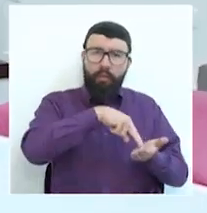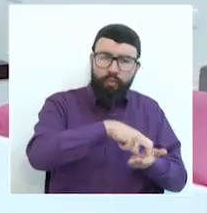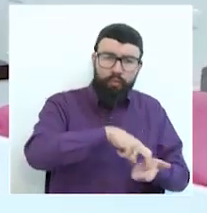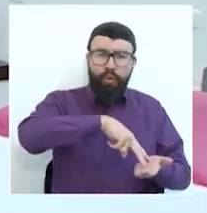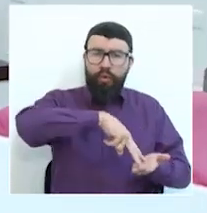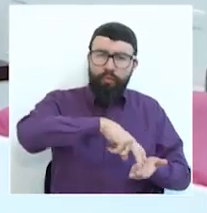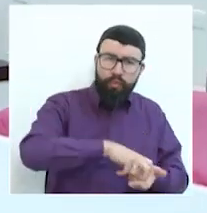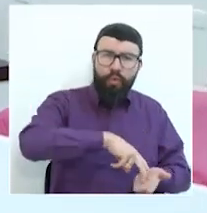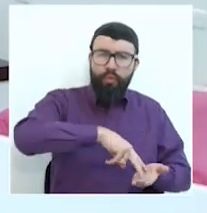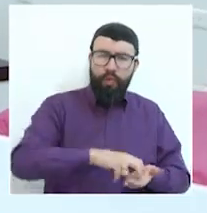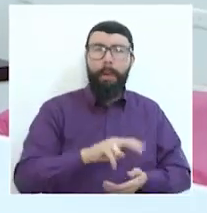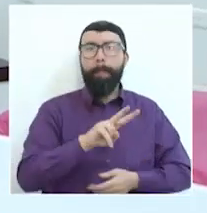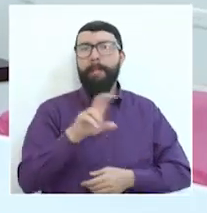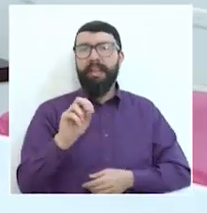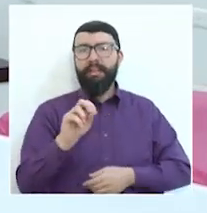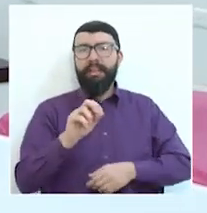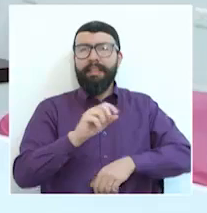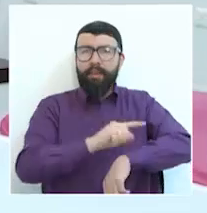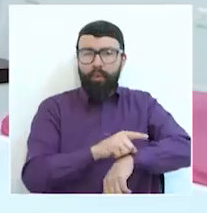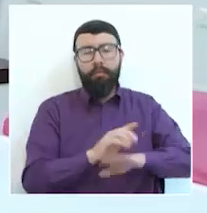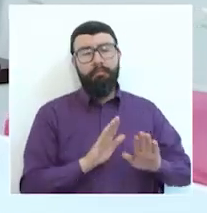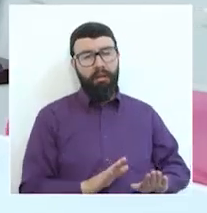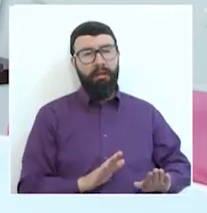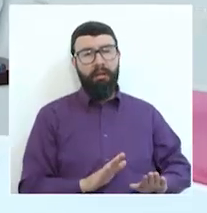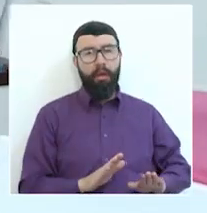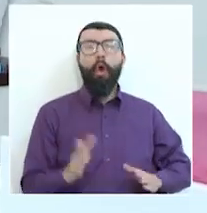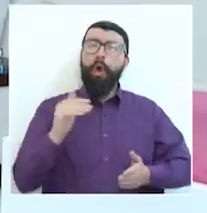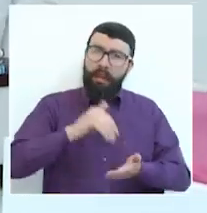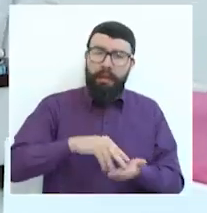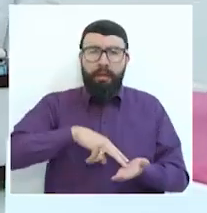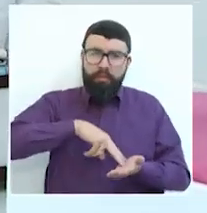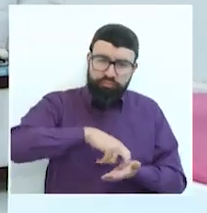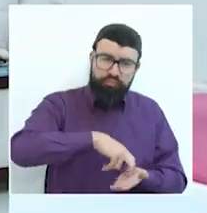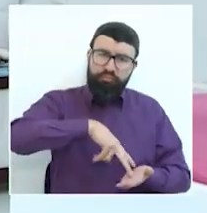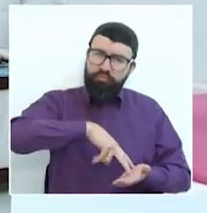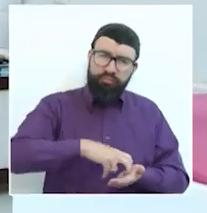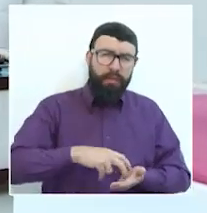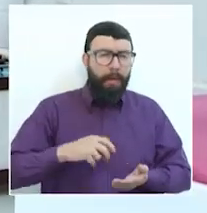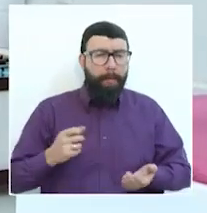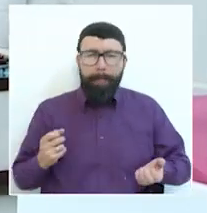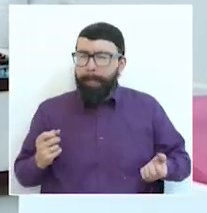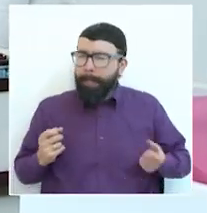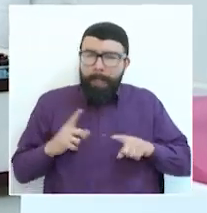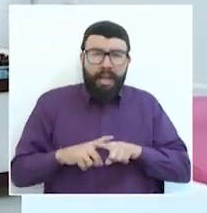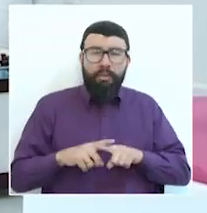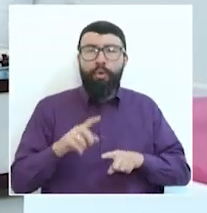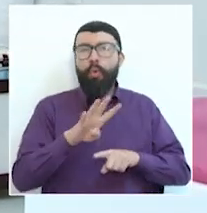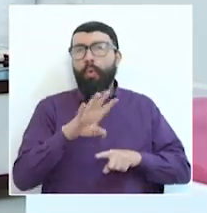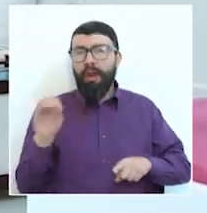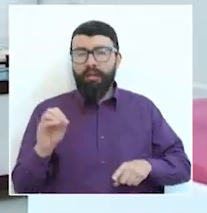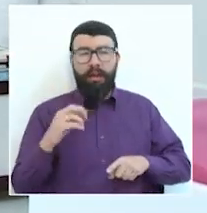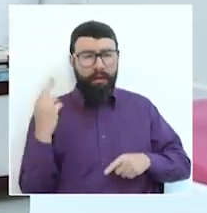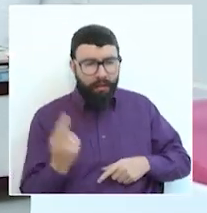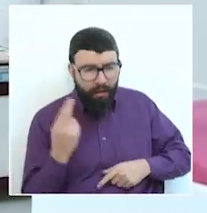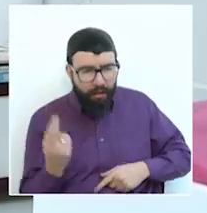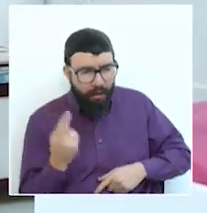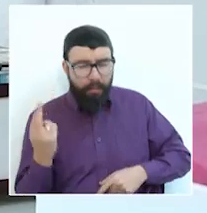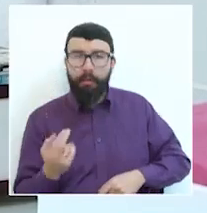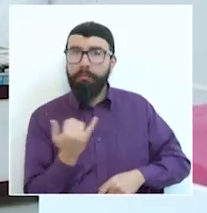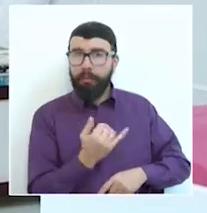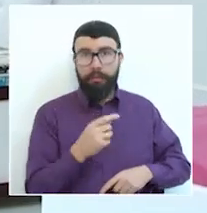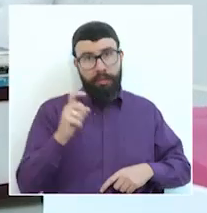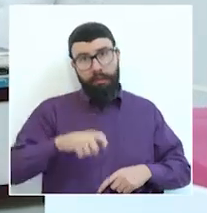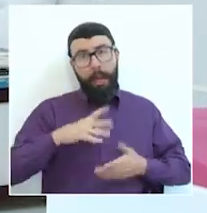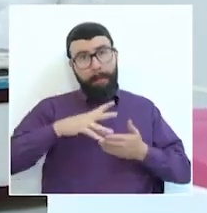a hacer otras 10, máximo hasta 30, 40 repeticiones. Eso es un movimiento básico, ¿sí? Que hay que aprender a hacerlo bien, porque